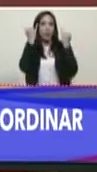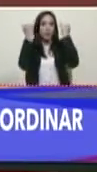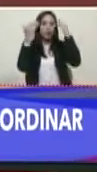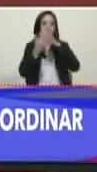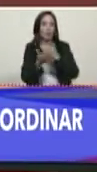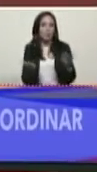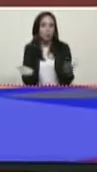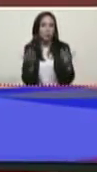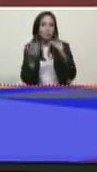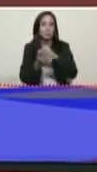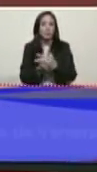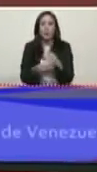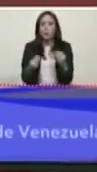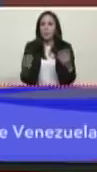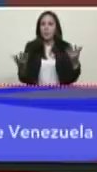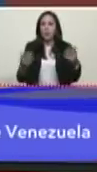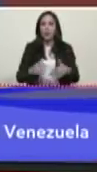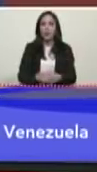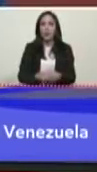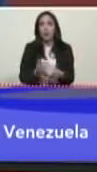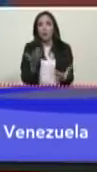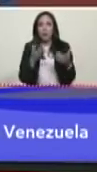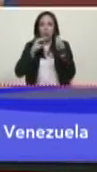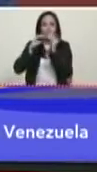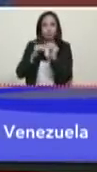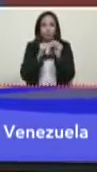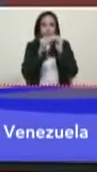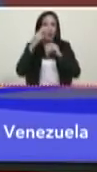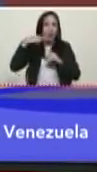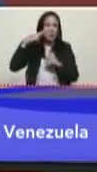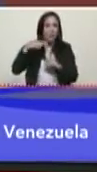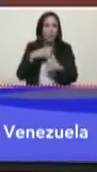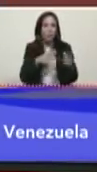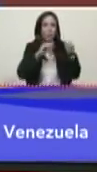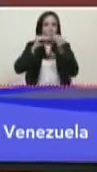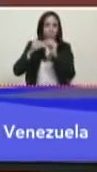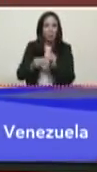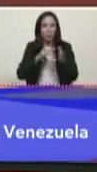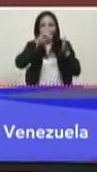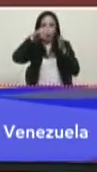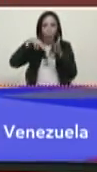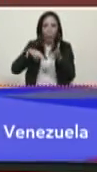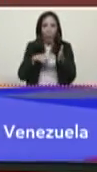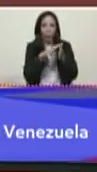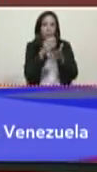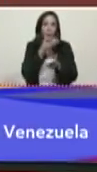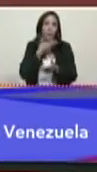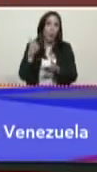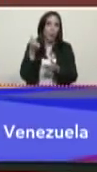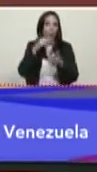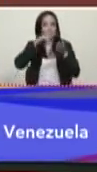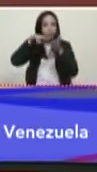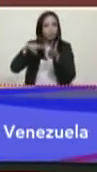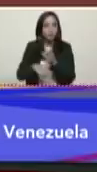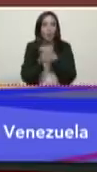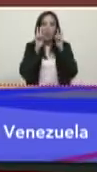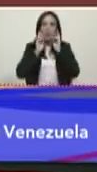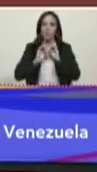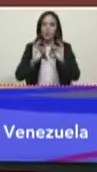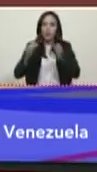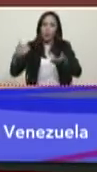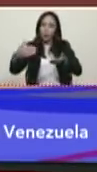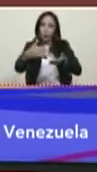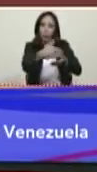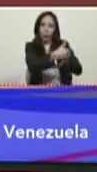para reestructurar arreglar mejorar embellecer todos esos lugares